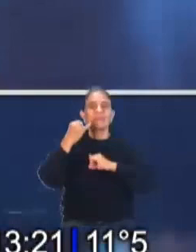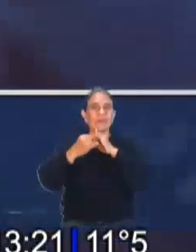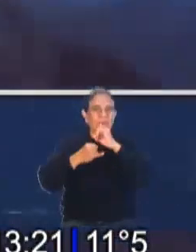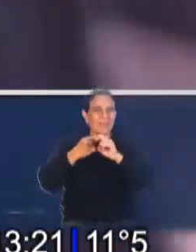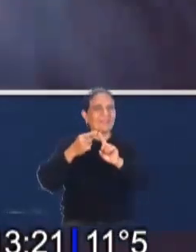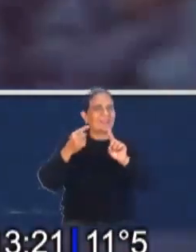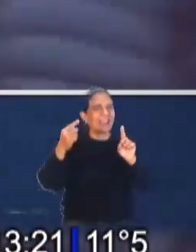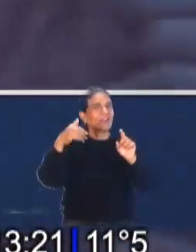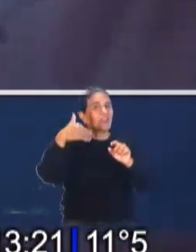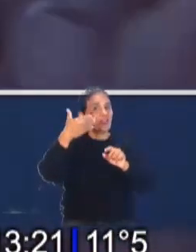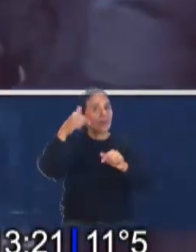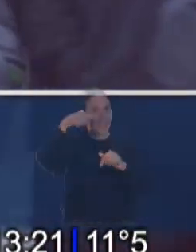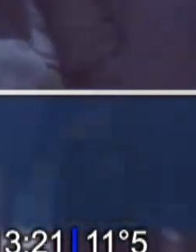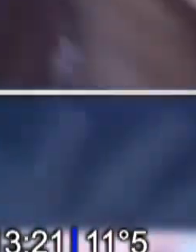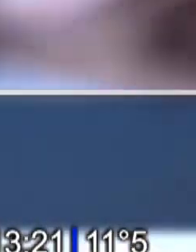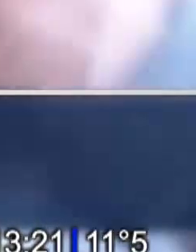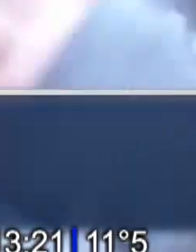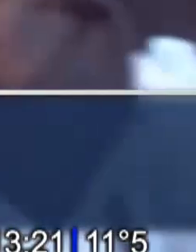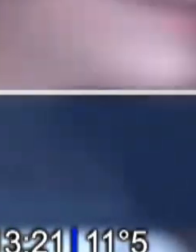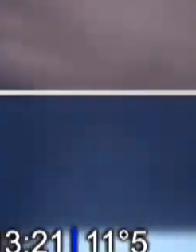se vaya, que ya regresamos.